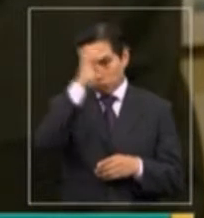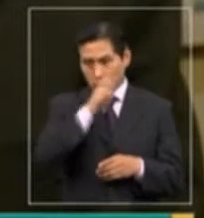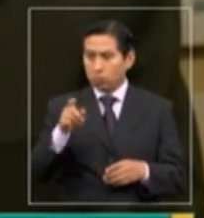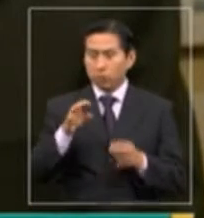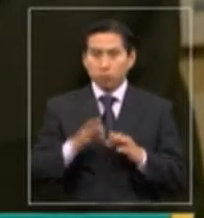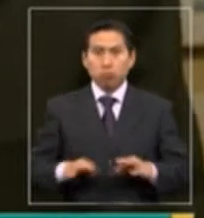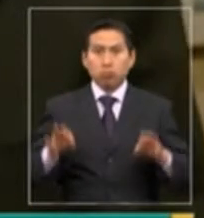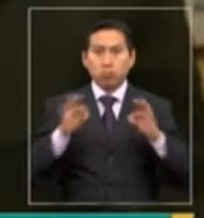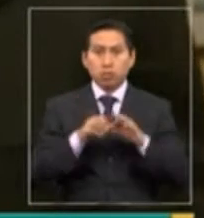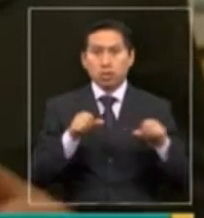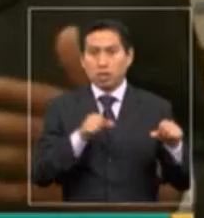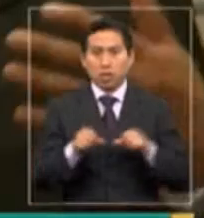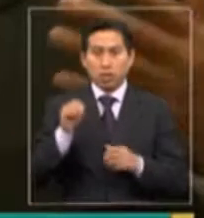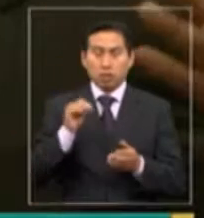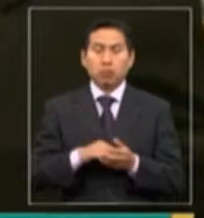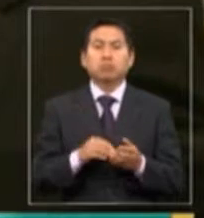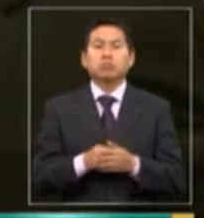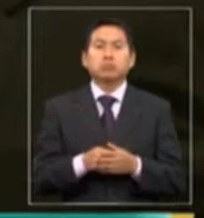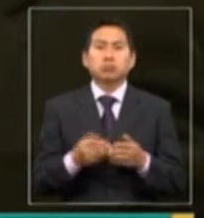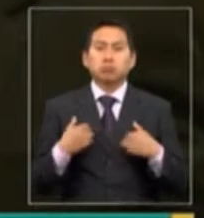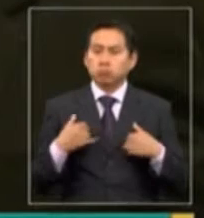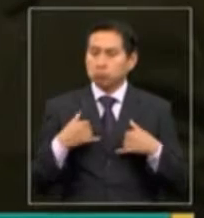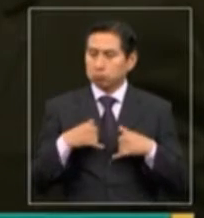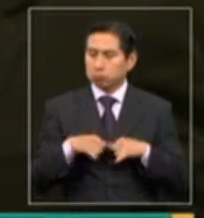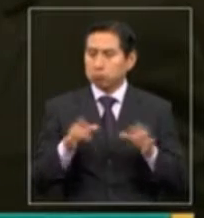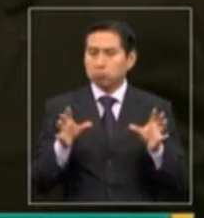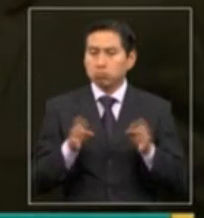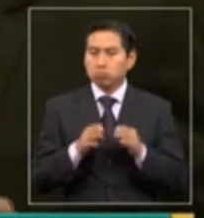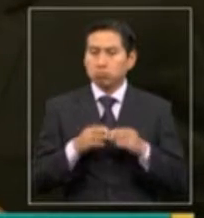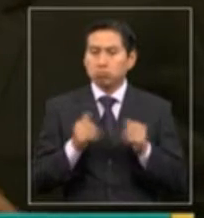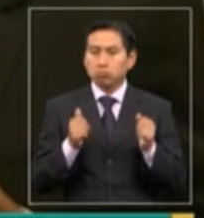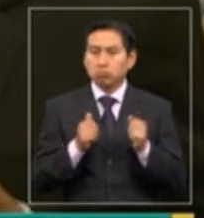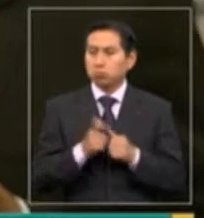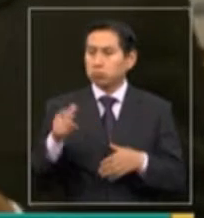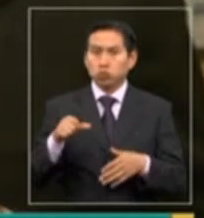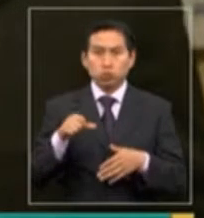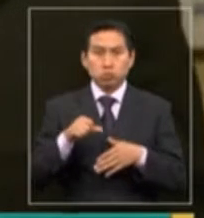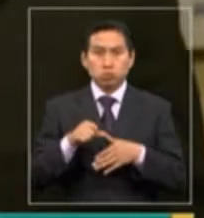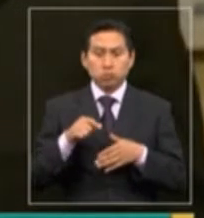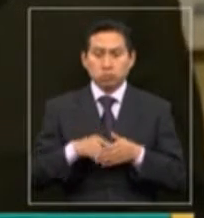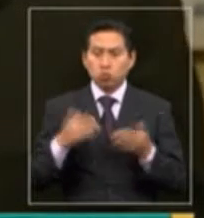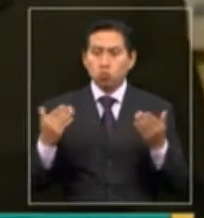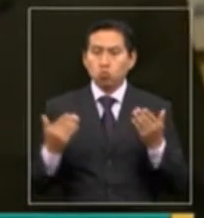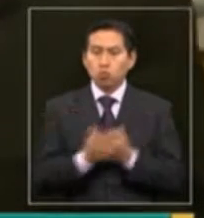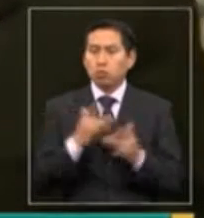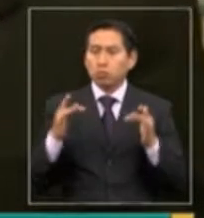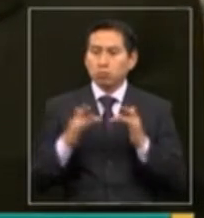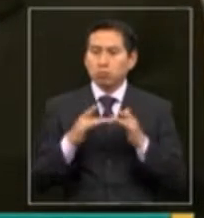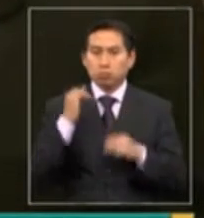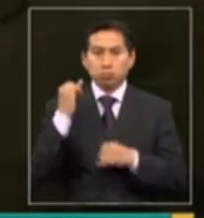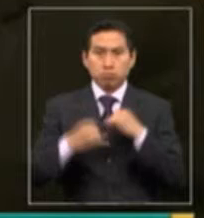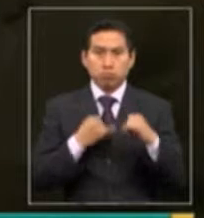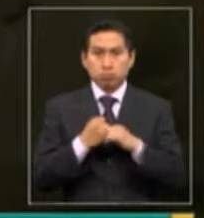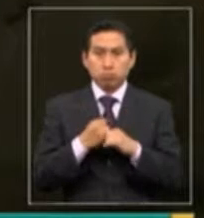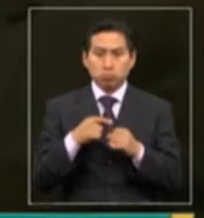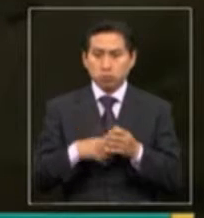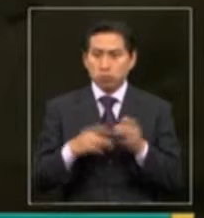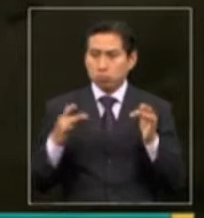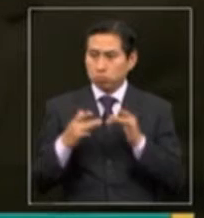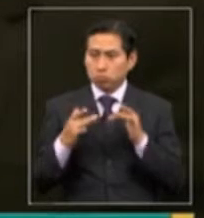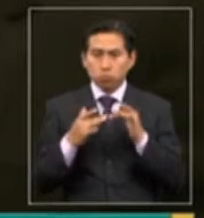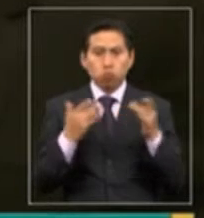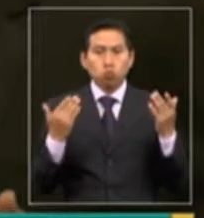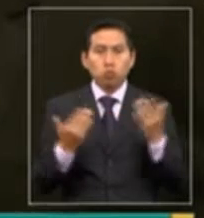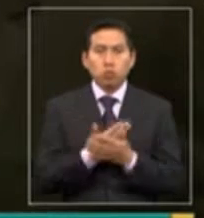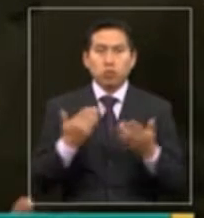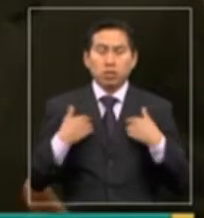importantes actividades. Estamos en constantes reuniones con Sudamérica. Esta es la nueva diplomacia, este es el nuevo relacionamiento que